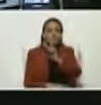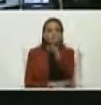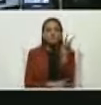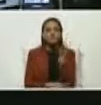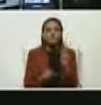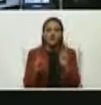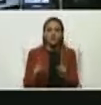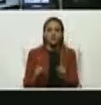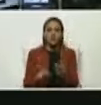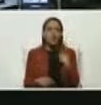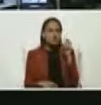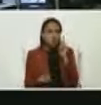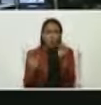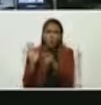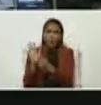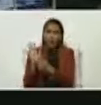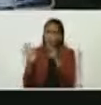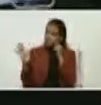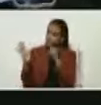Yo me veo ahí.